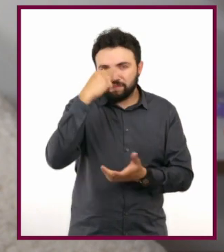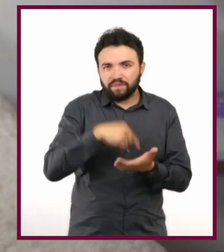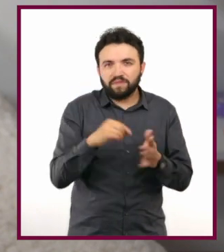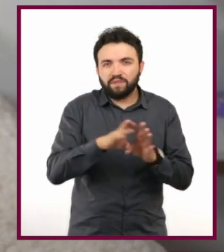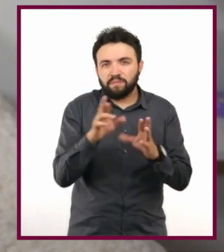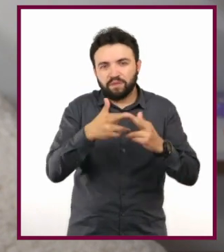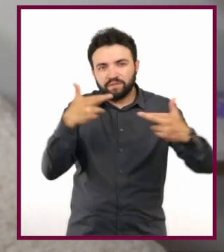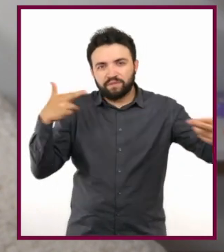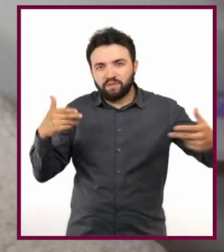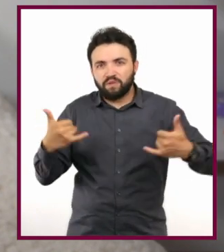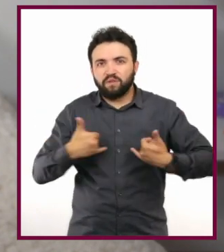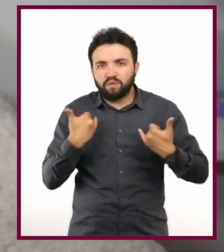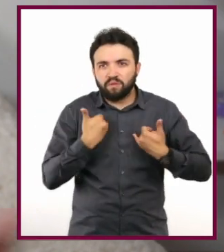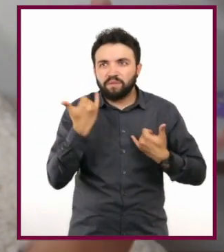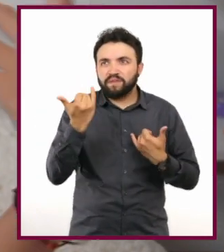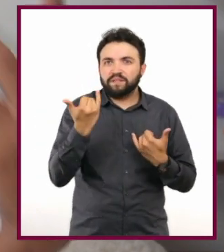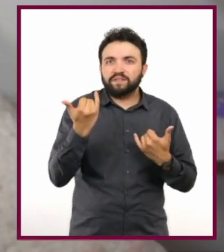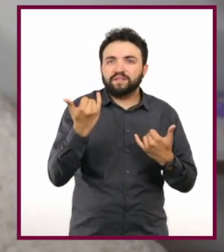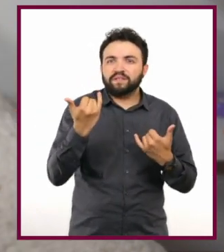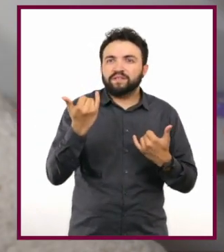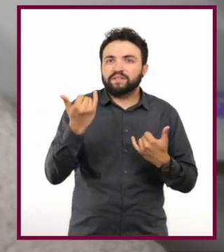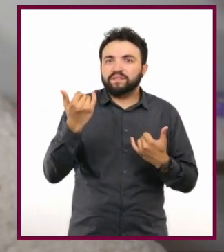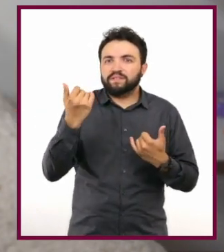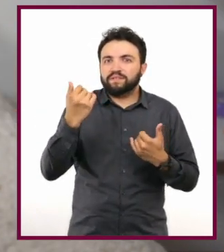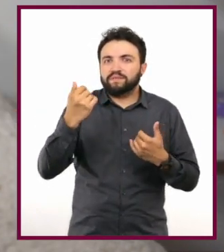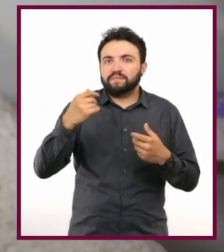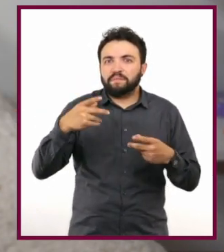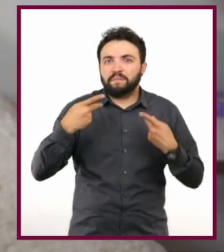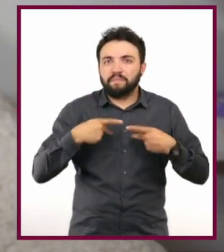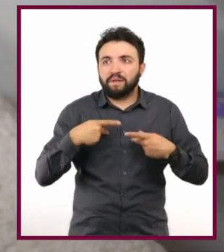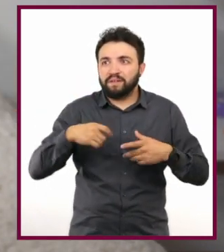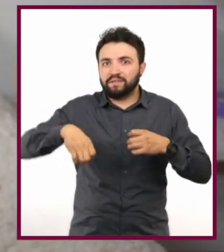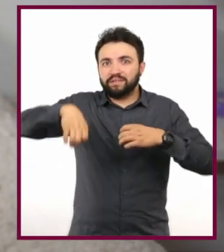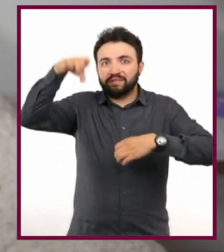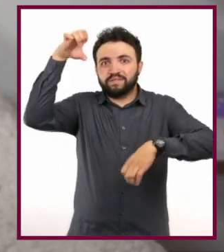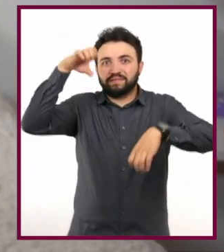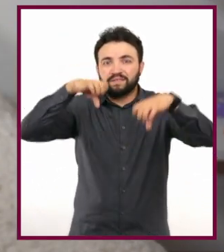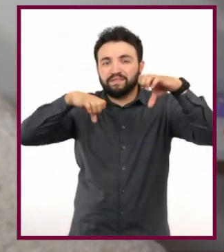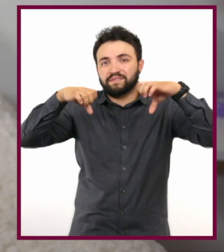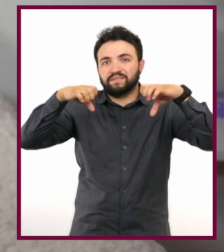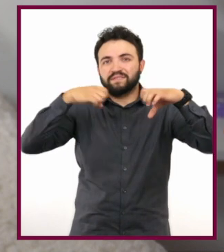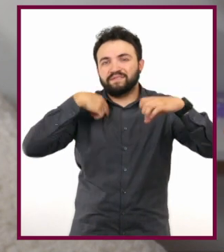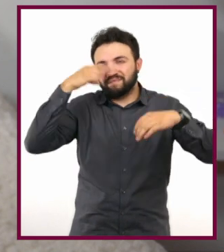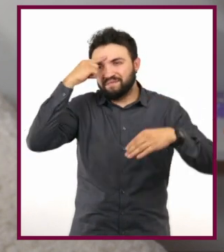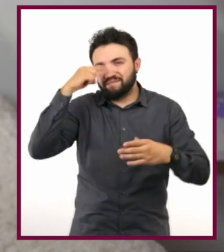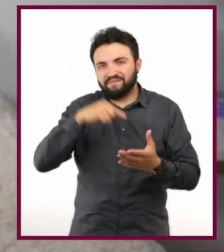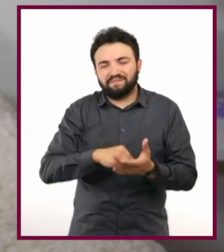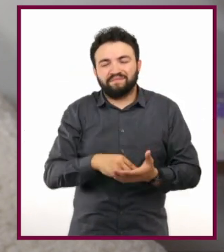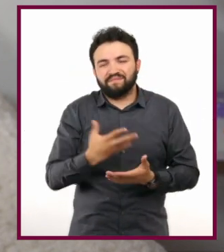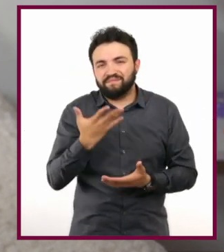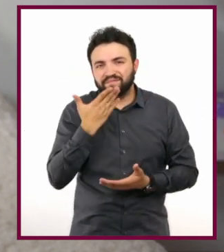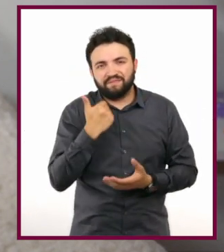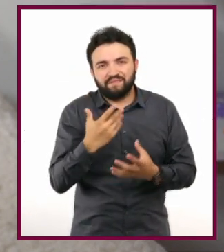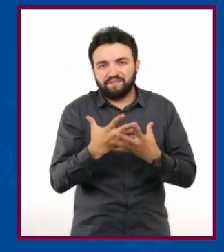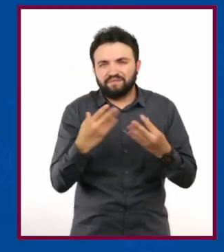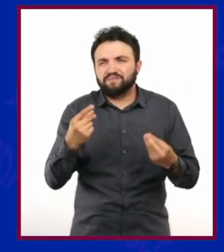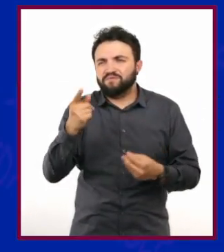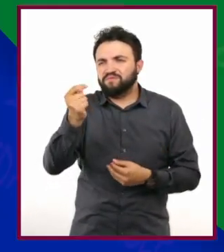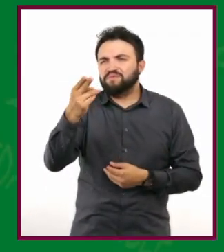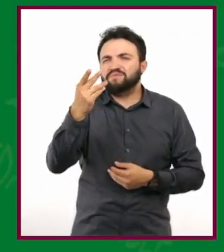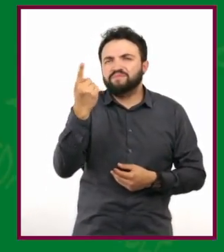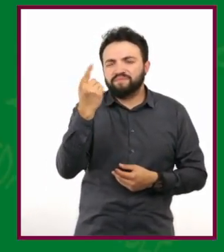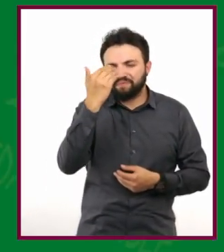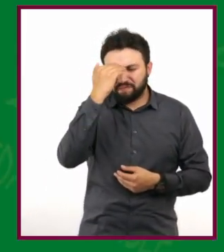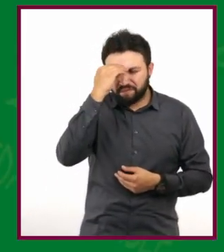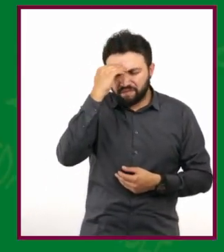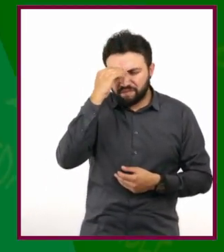las relaciones entre los jóvenes y las personas mayores son una ecuación sin solución. ¿Tú qué piensas?